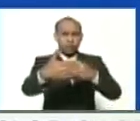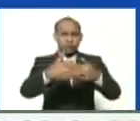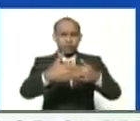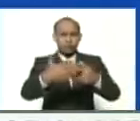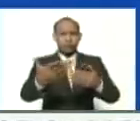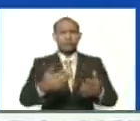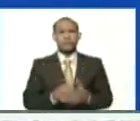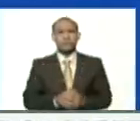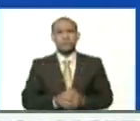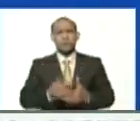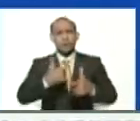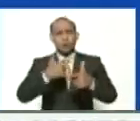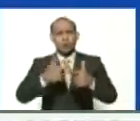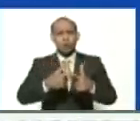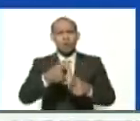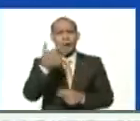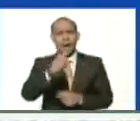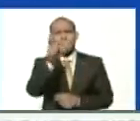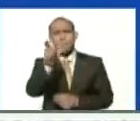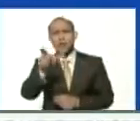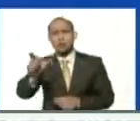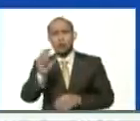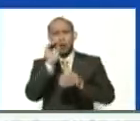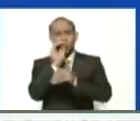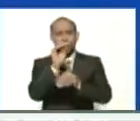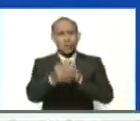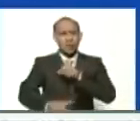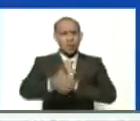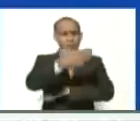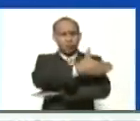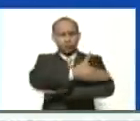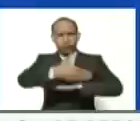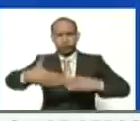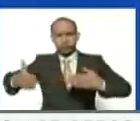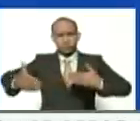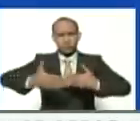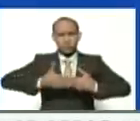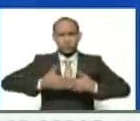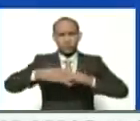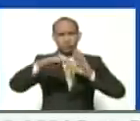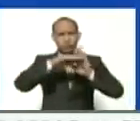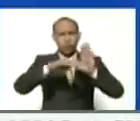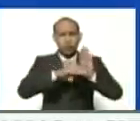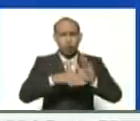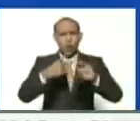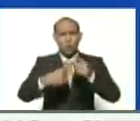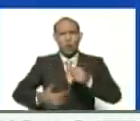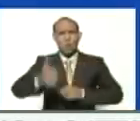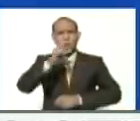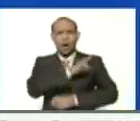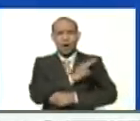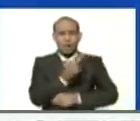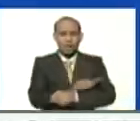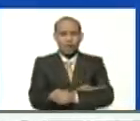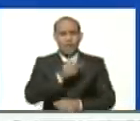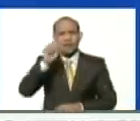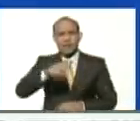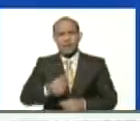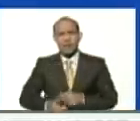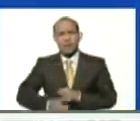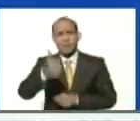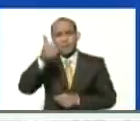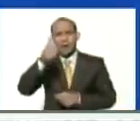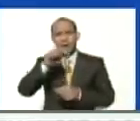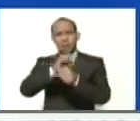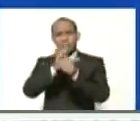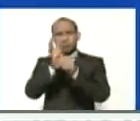brasil pero también en la región capital donde se ha detectado la aparición y circulación de la